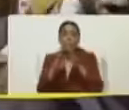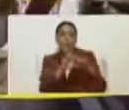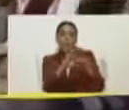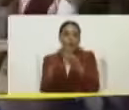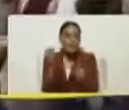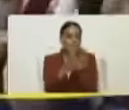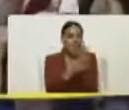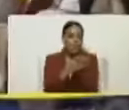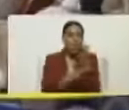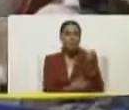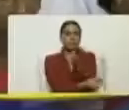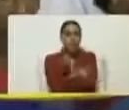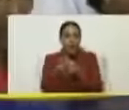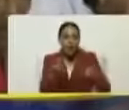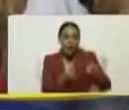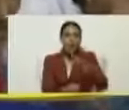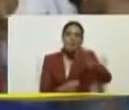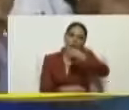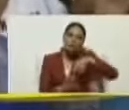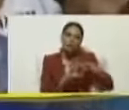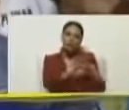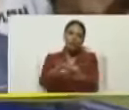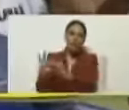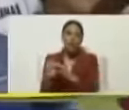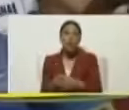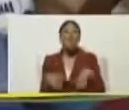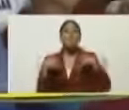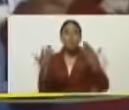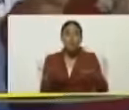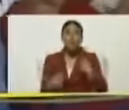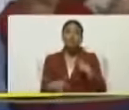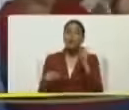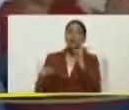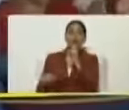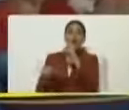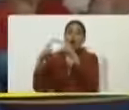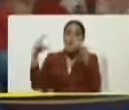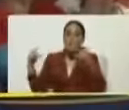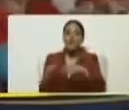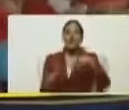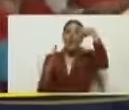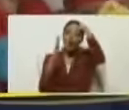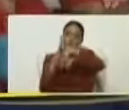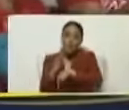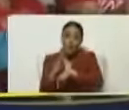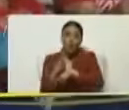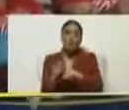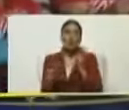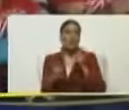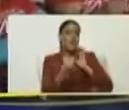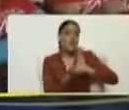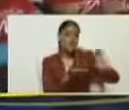de la economía comunera. Por eso lo llamo Fondo de Financiamiento de la Economía